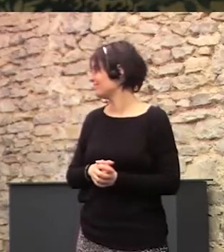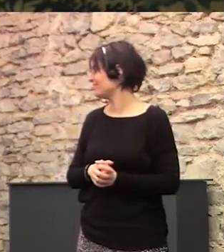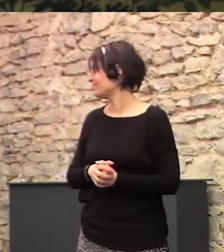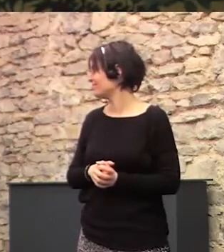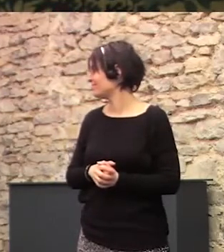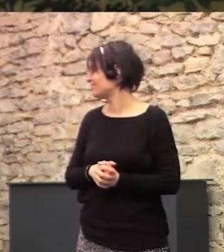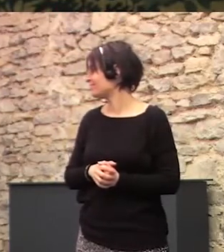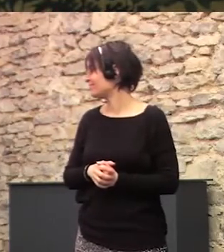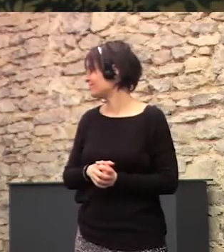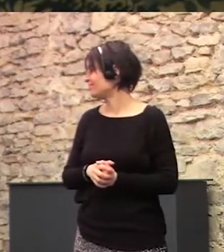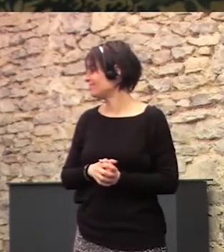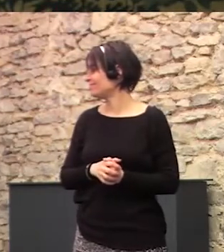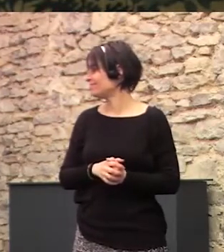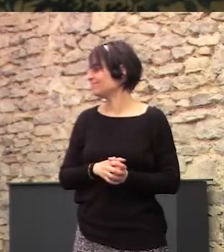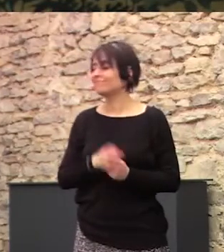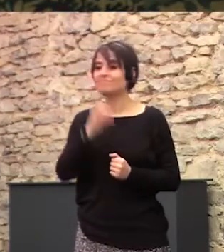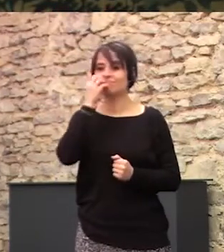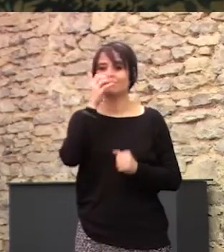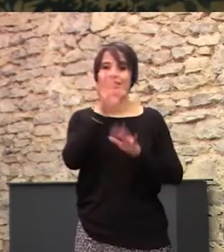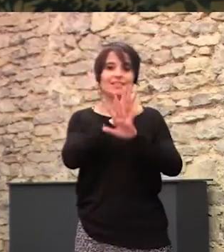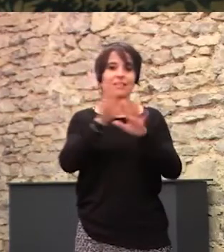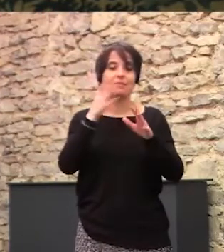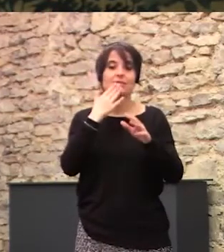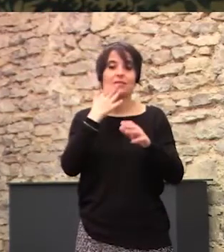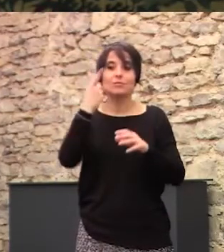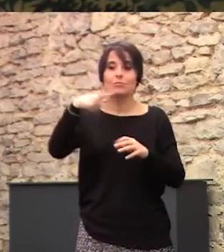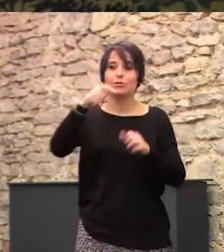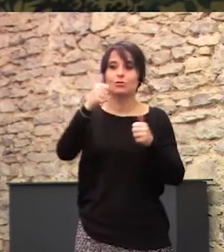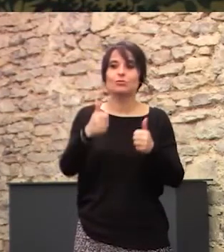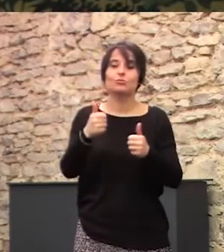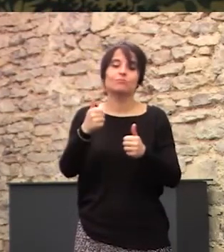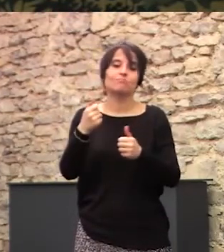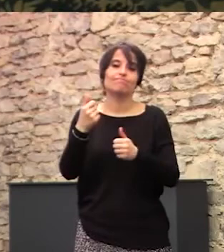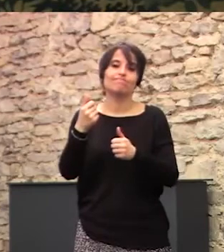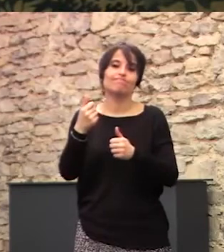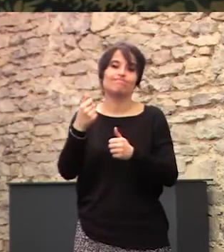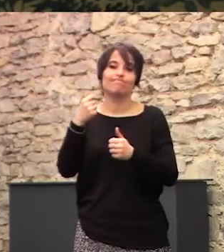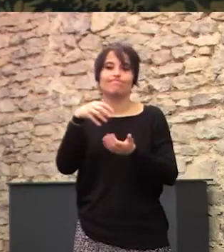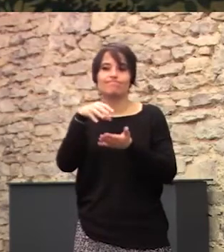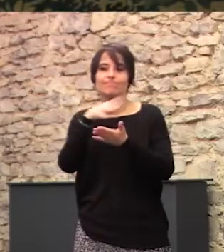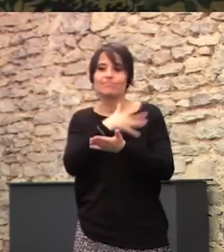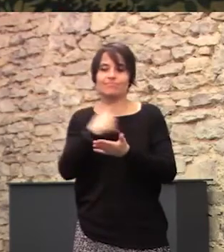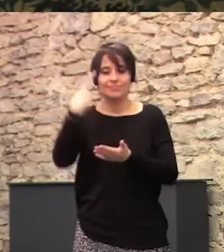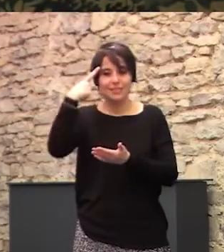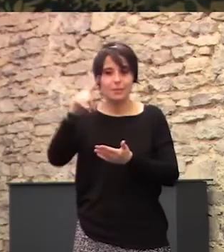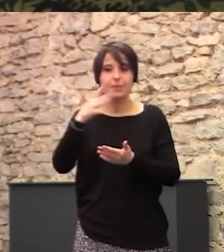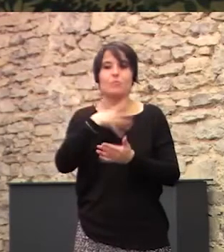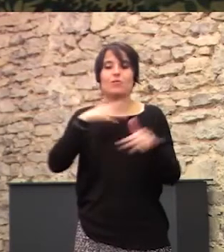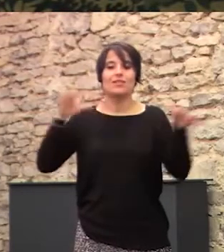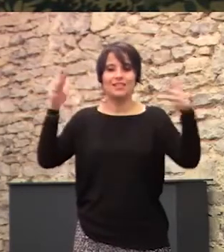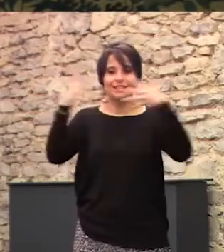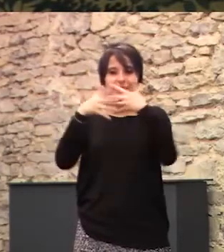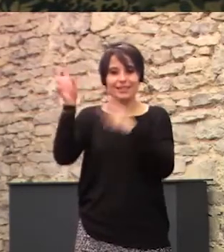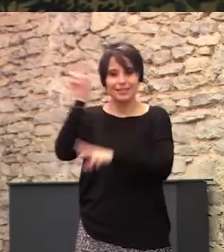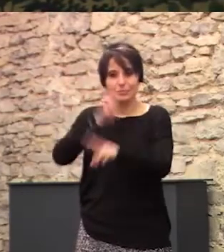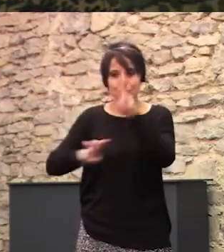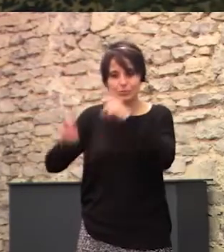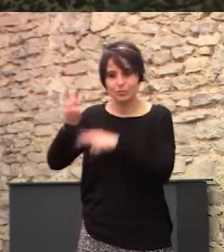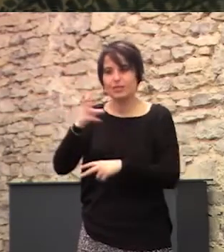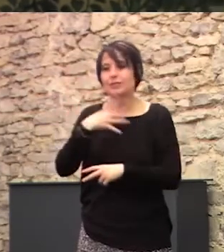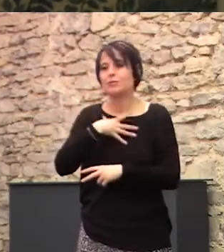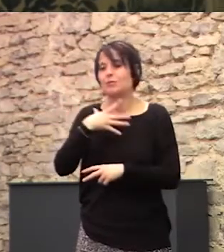Vale. Pues nada, si queréis saber más sobre este movimiento, hay cosas en internet. Pues se